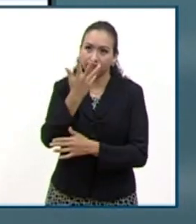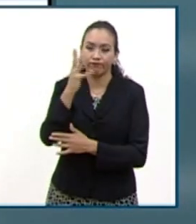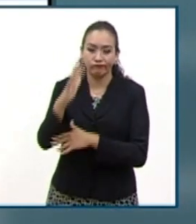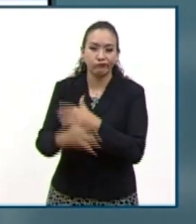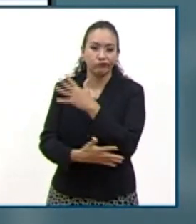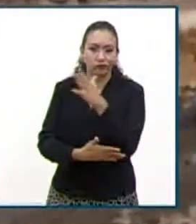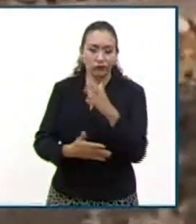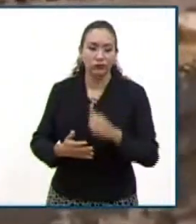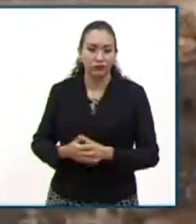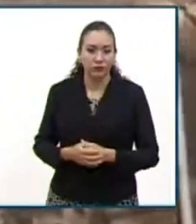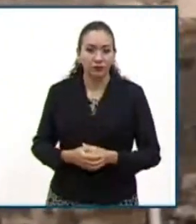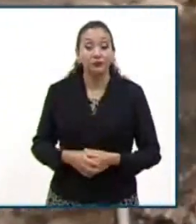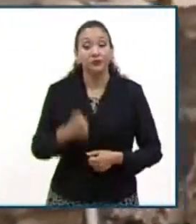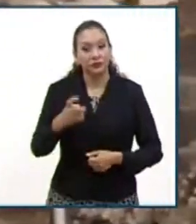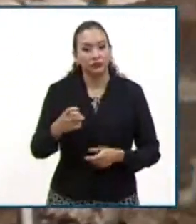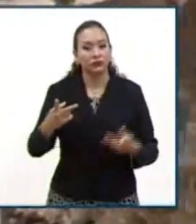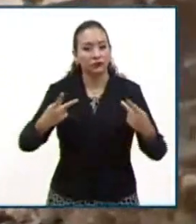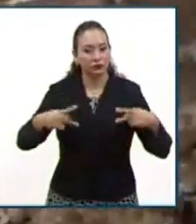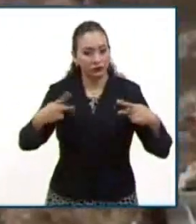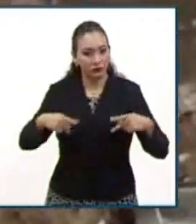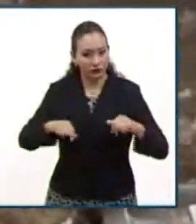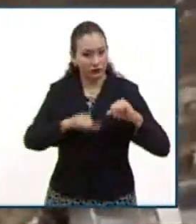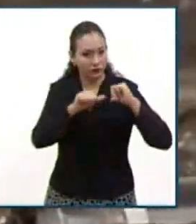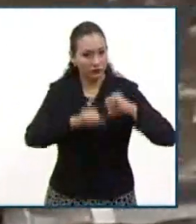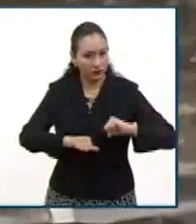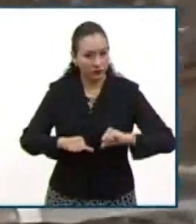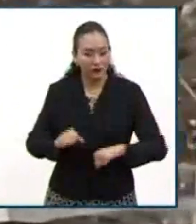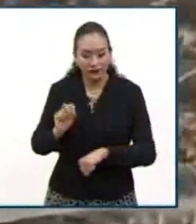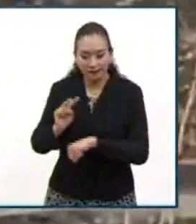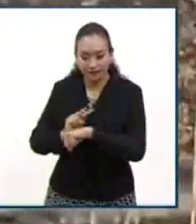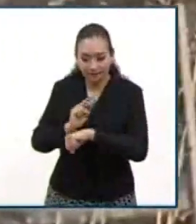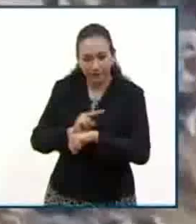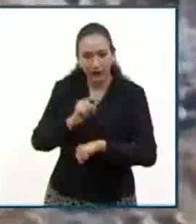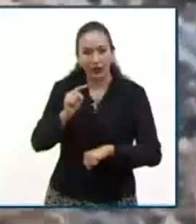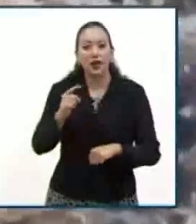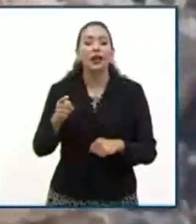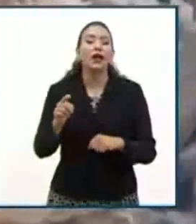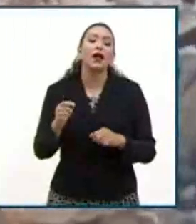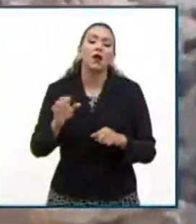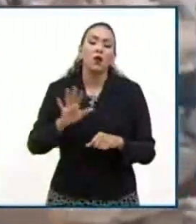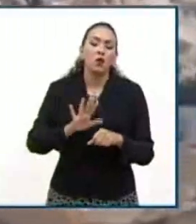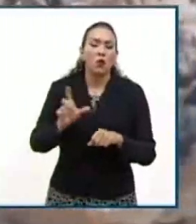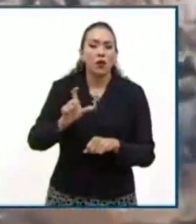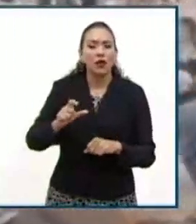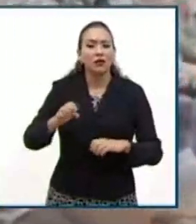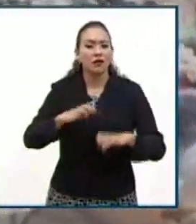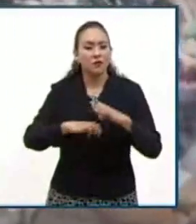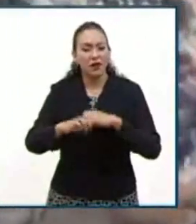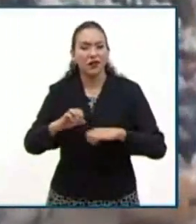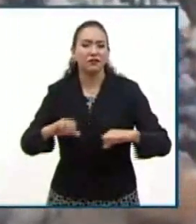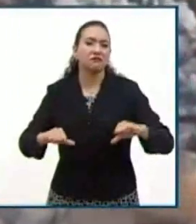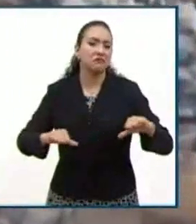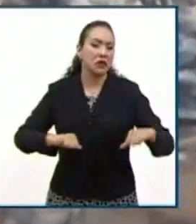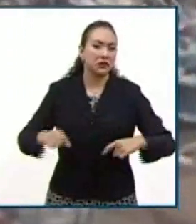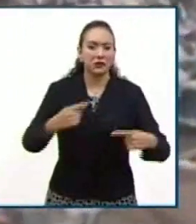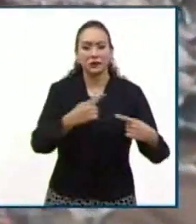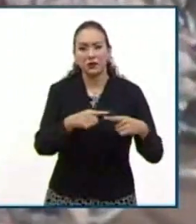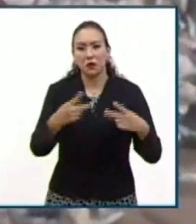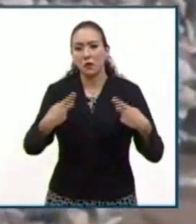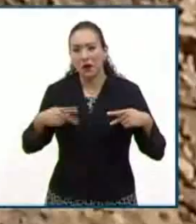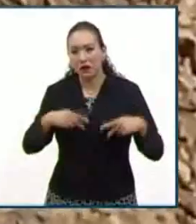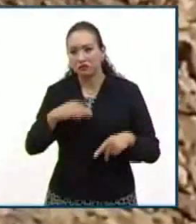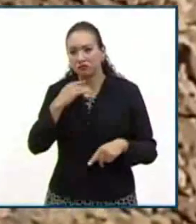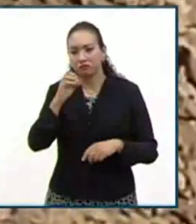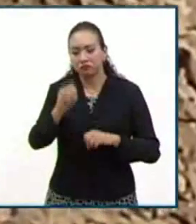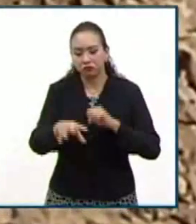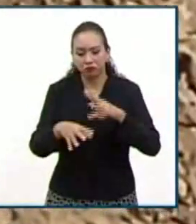cual conlleva a la toma de decisiones ante situaciones o actividades que puedan producir riesgos ambientales, aunque no se tenga